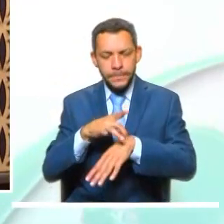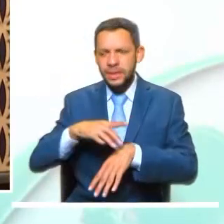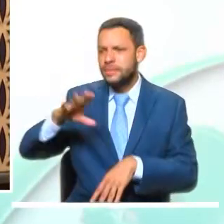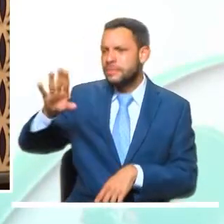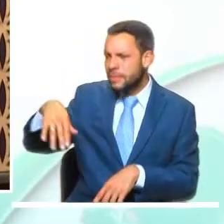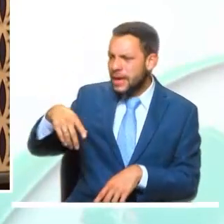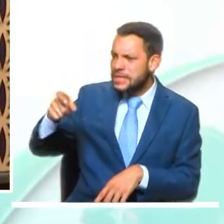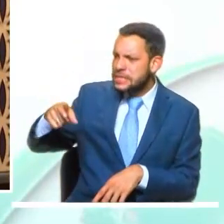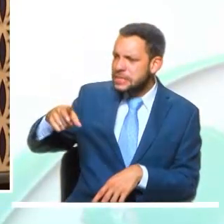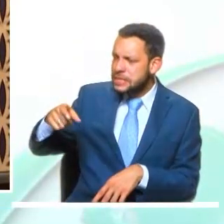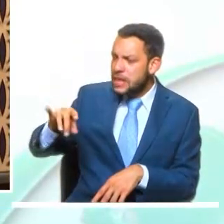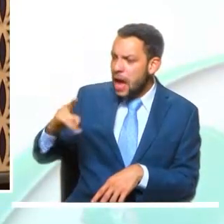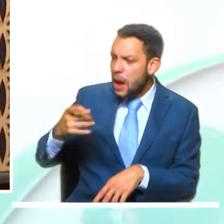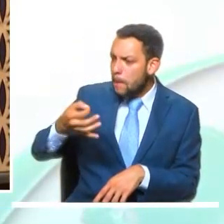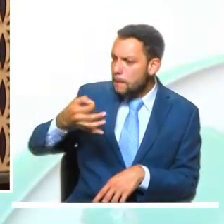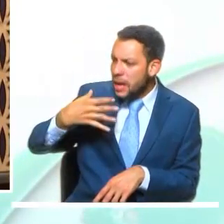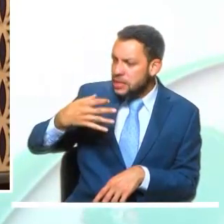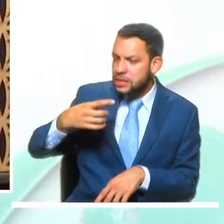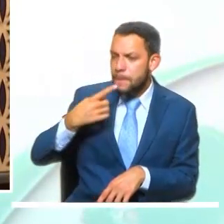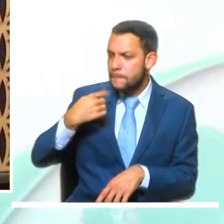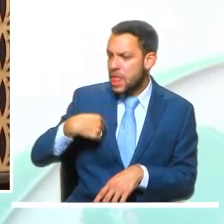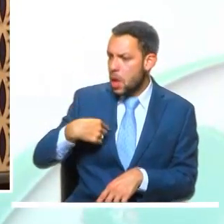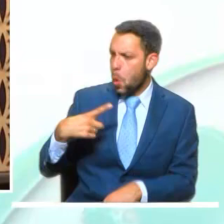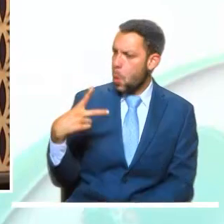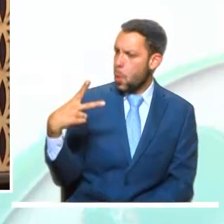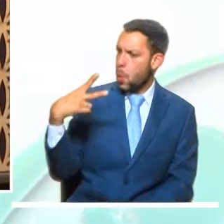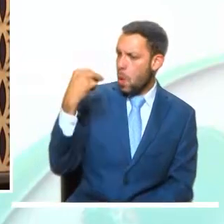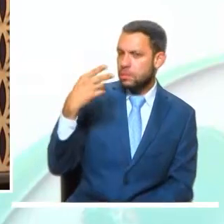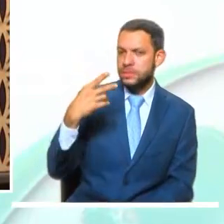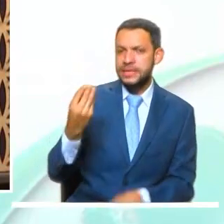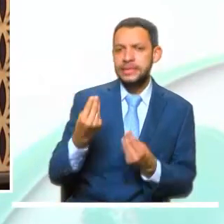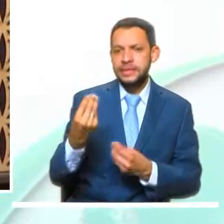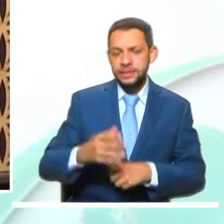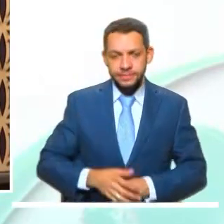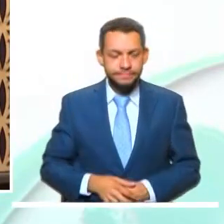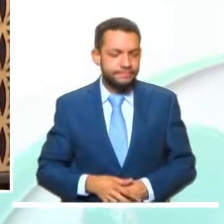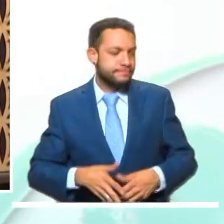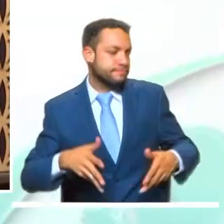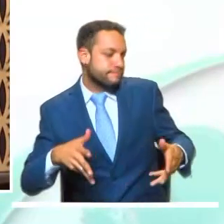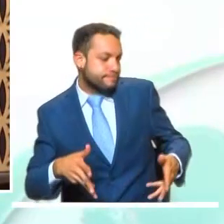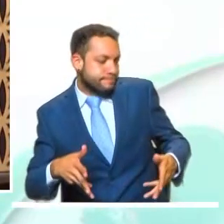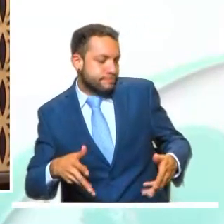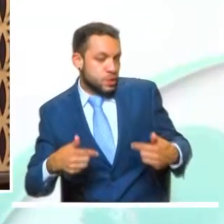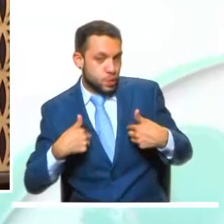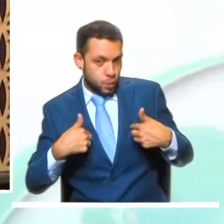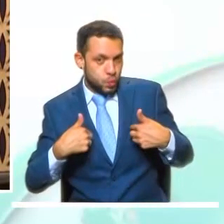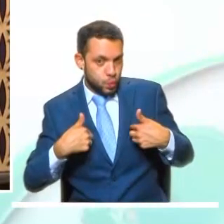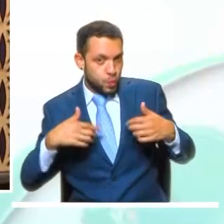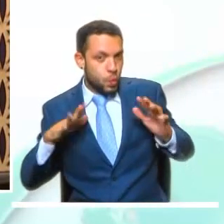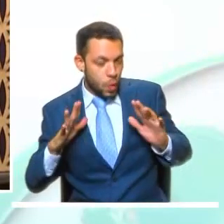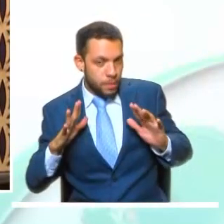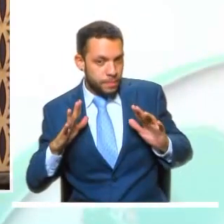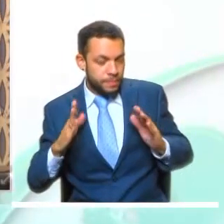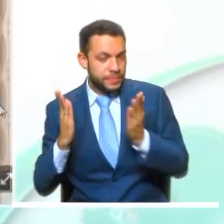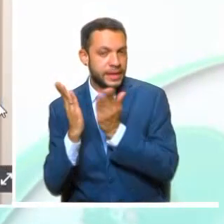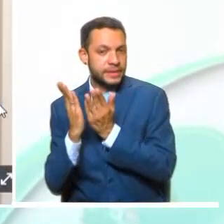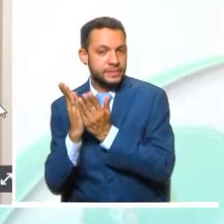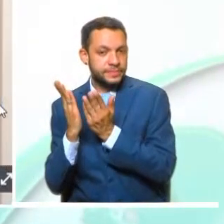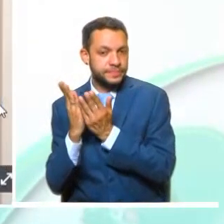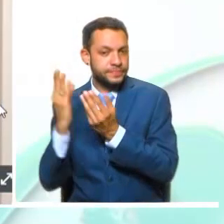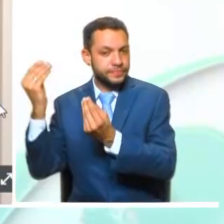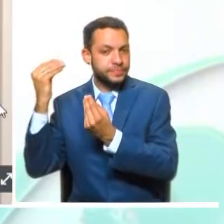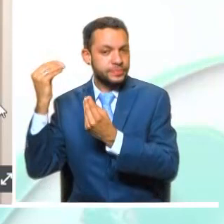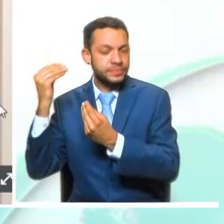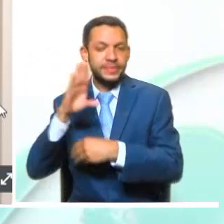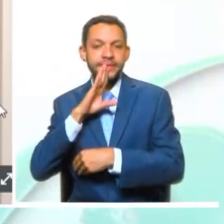reemplazo hormonal y me dijo que no entonces qué puedo hacer pues mire yo fui alumno del doctor luís fernando